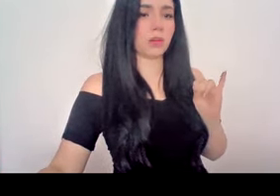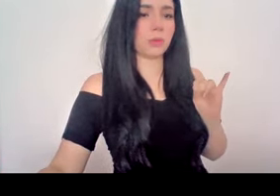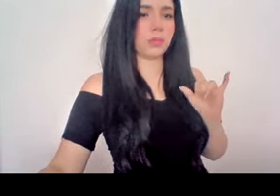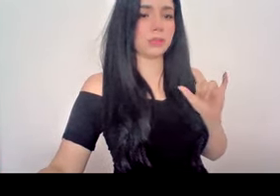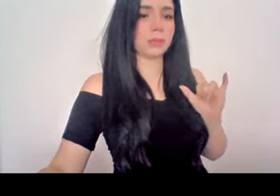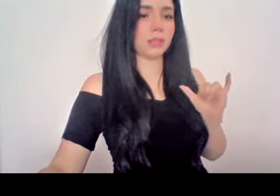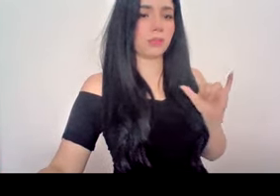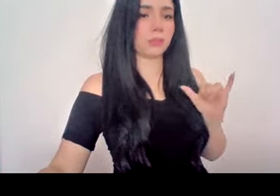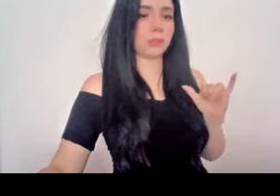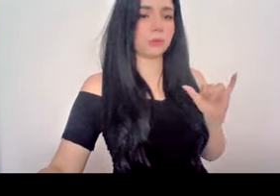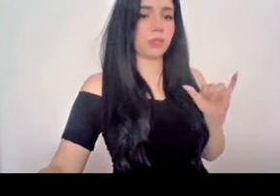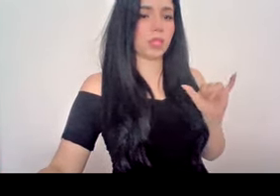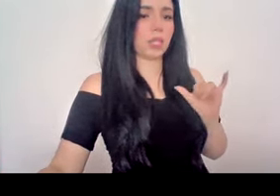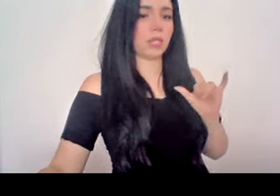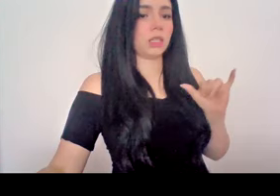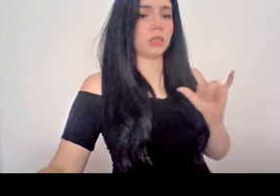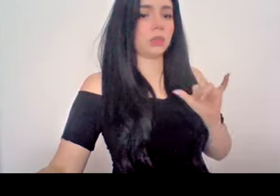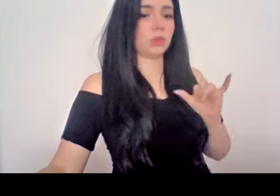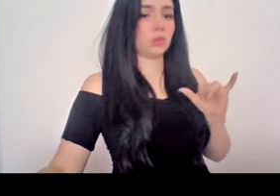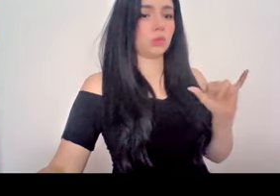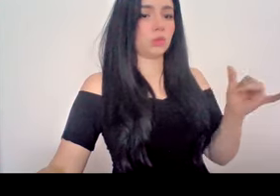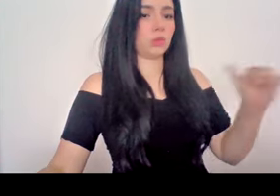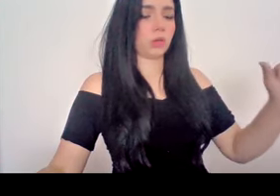¿Ven cómo hago mis manos?